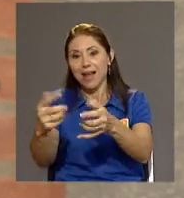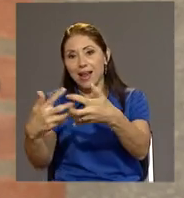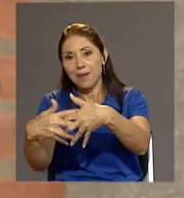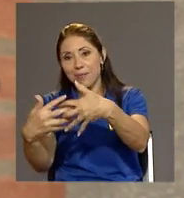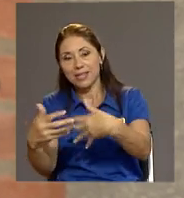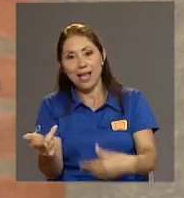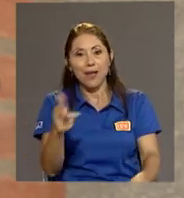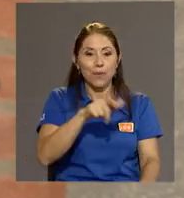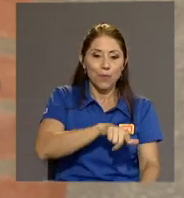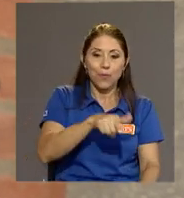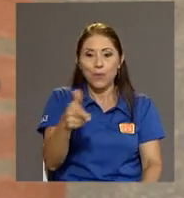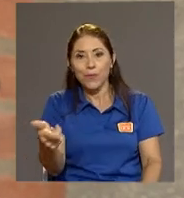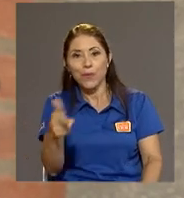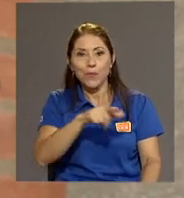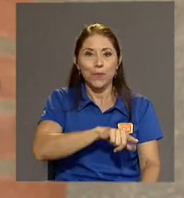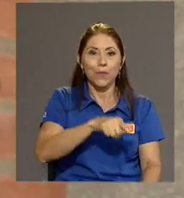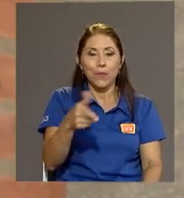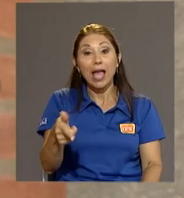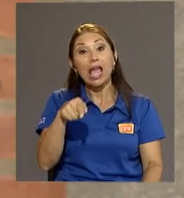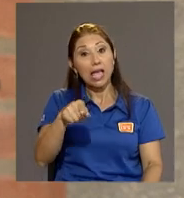riquísima.